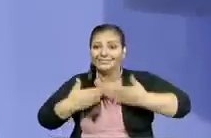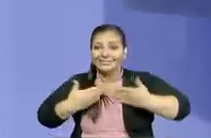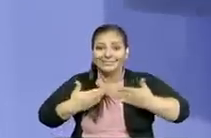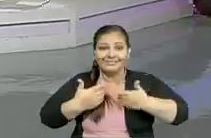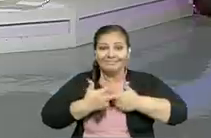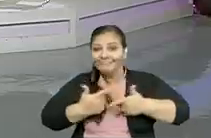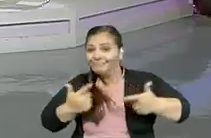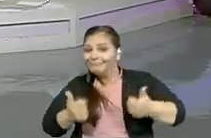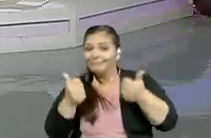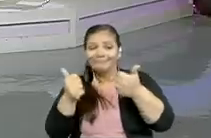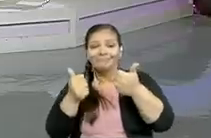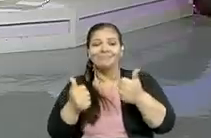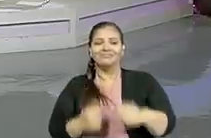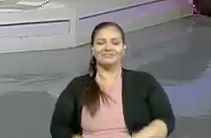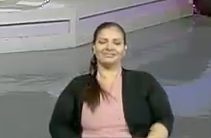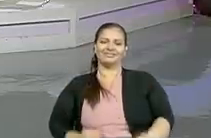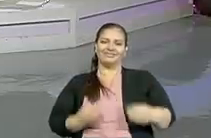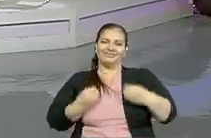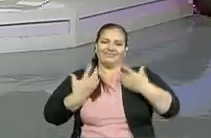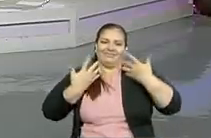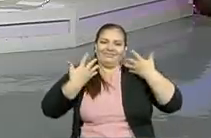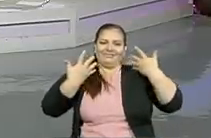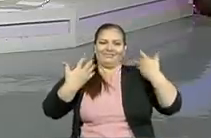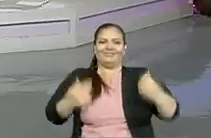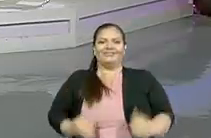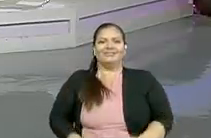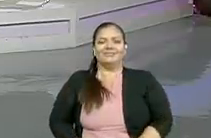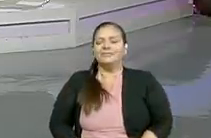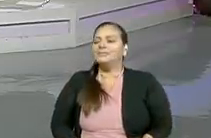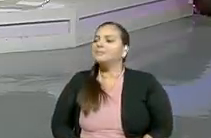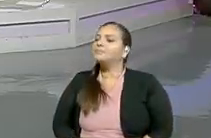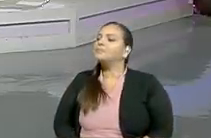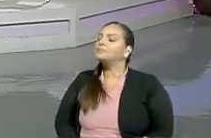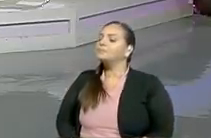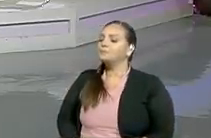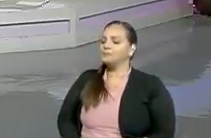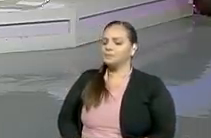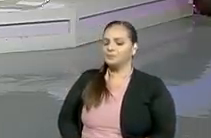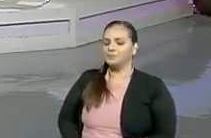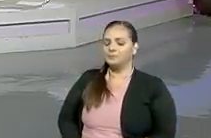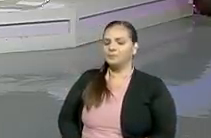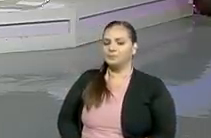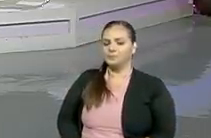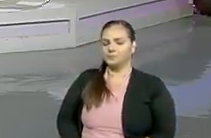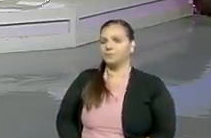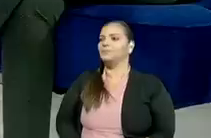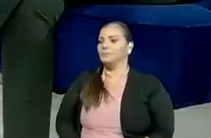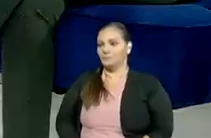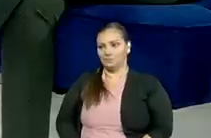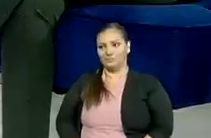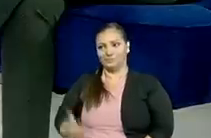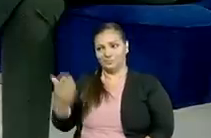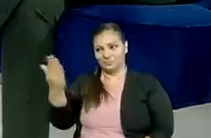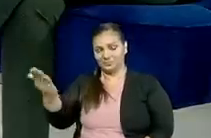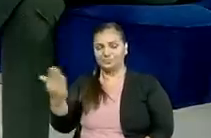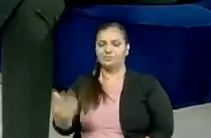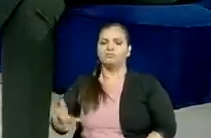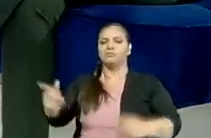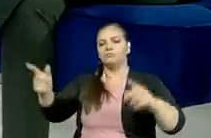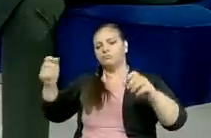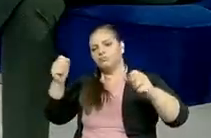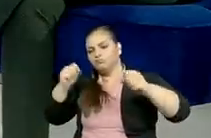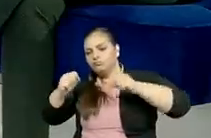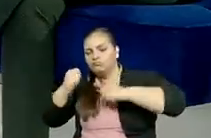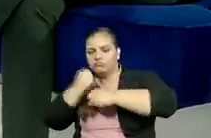la gente a obtener felicidad en libertad. Abogado, siempre hemos hablado de los aciertos, que en el caso de la Administración